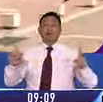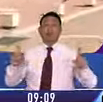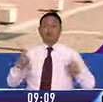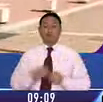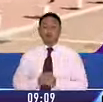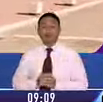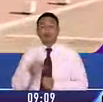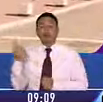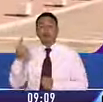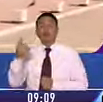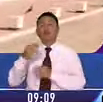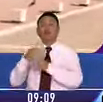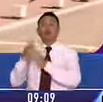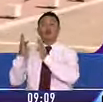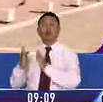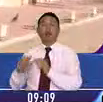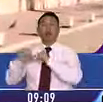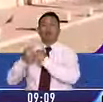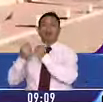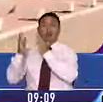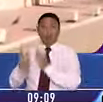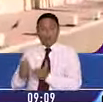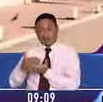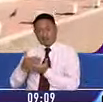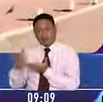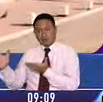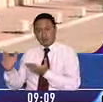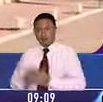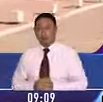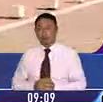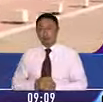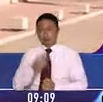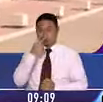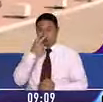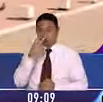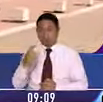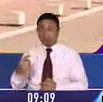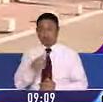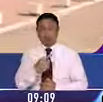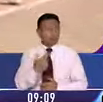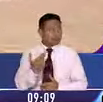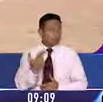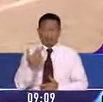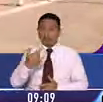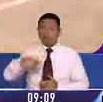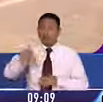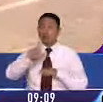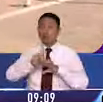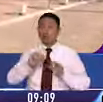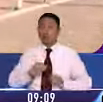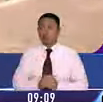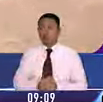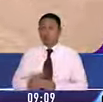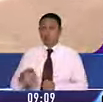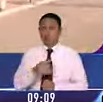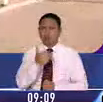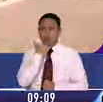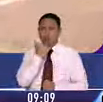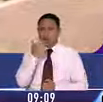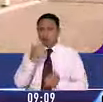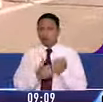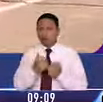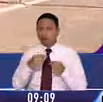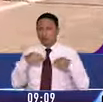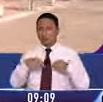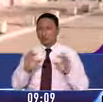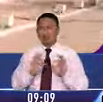únicamente sus funciones en la Asamblea Nacional. Y miren ustedes, todo está completamente normal, no se ha registrado mayor